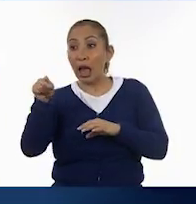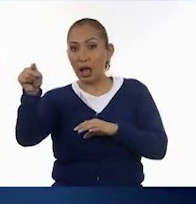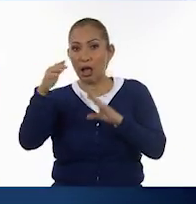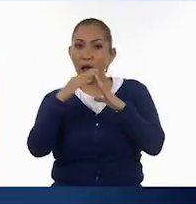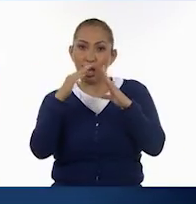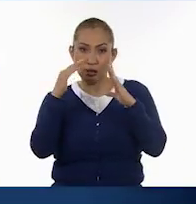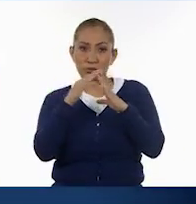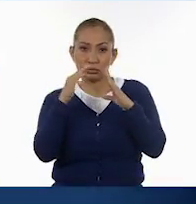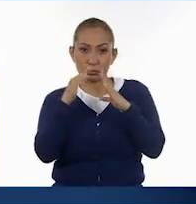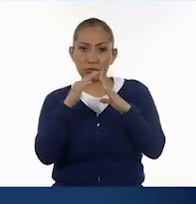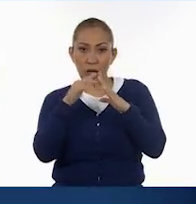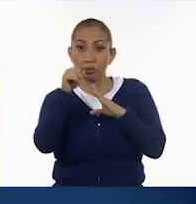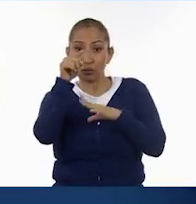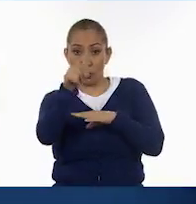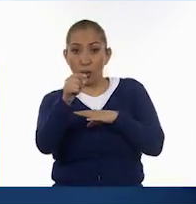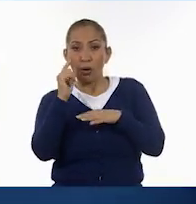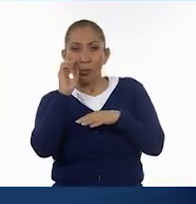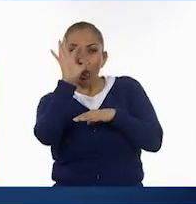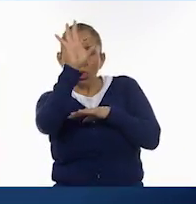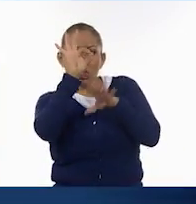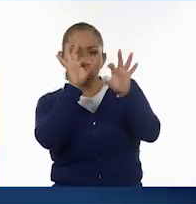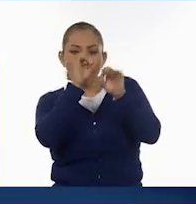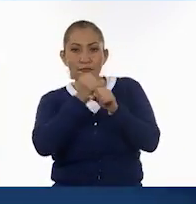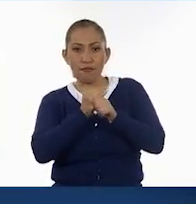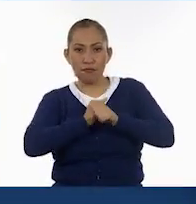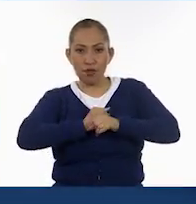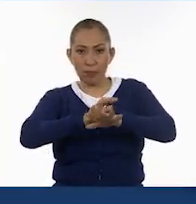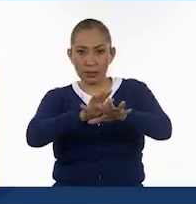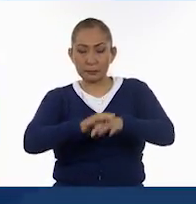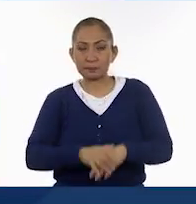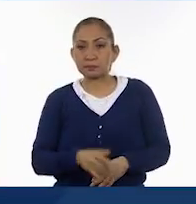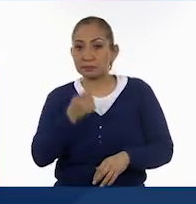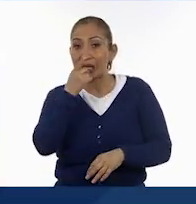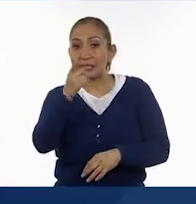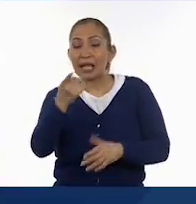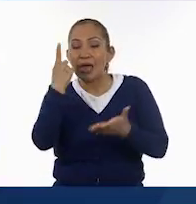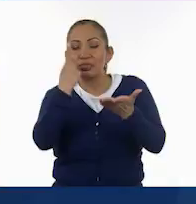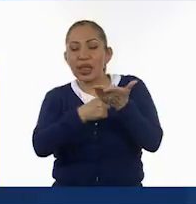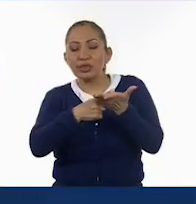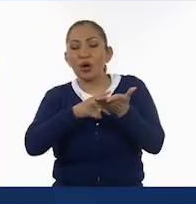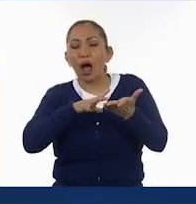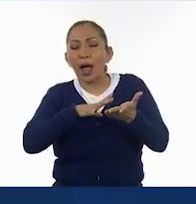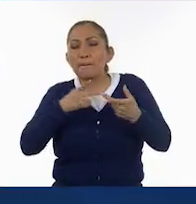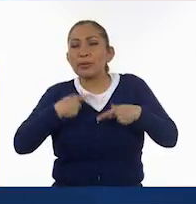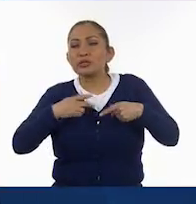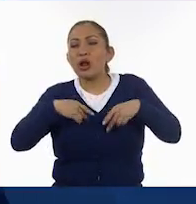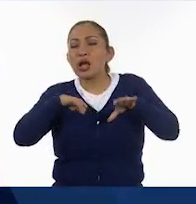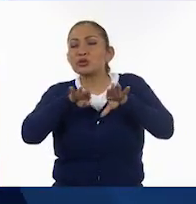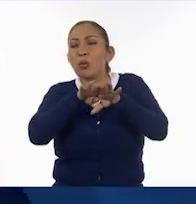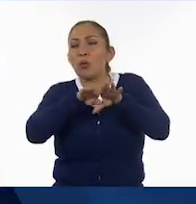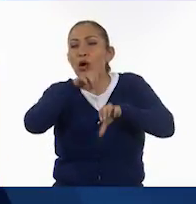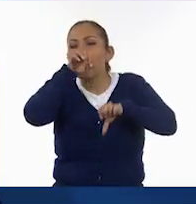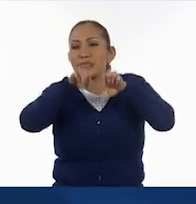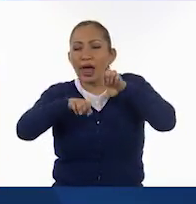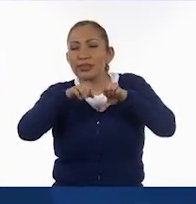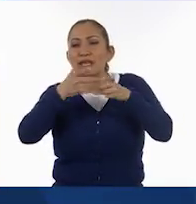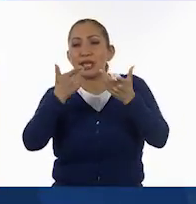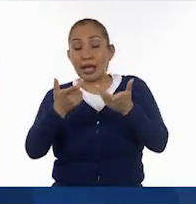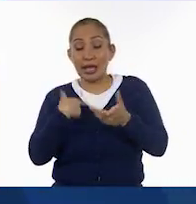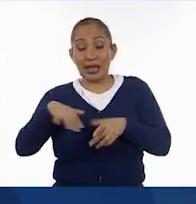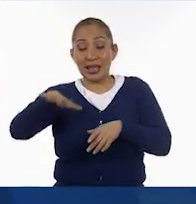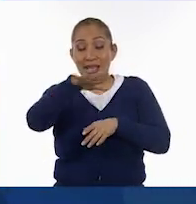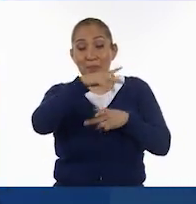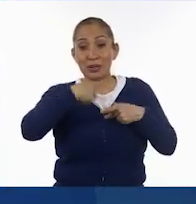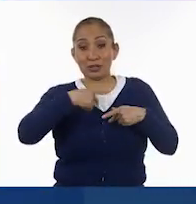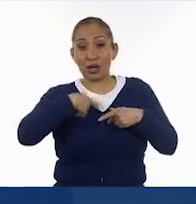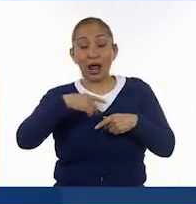casa pues, tú rescates esta información. Muy bien. Dice composición de la población. La composición de la